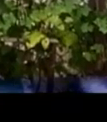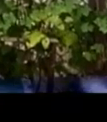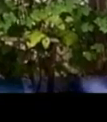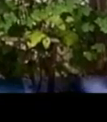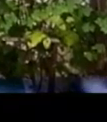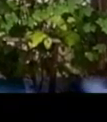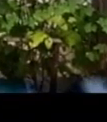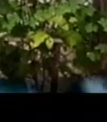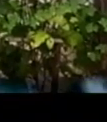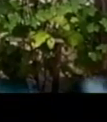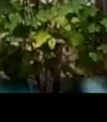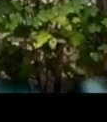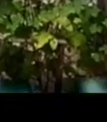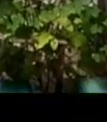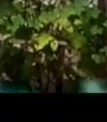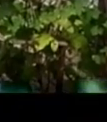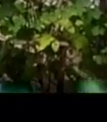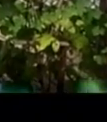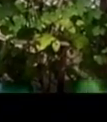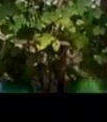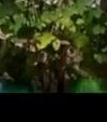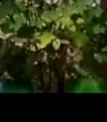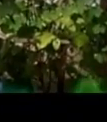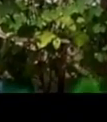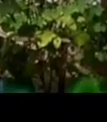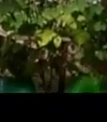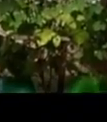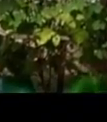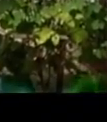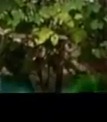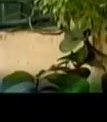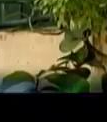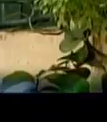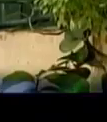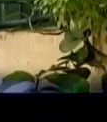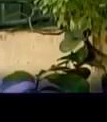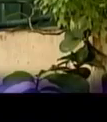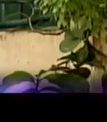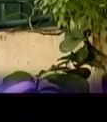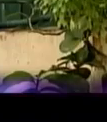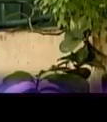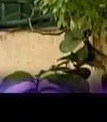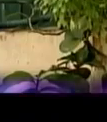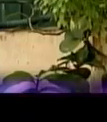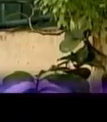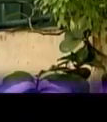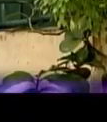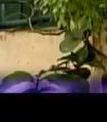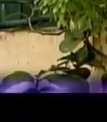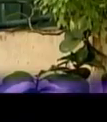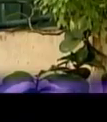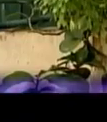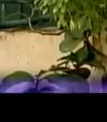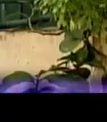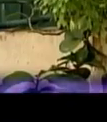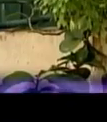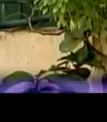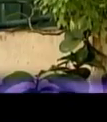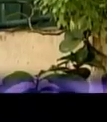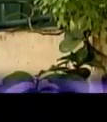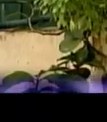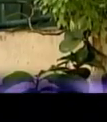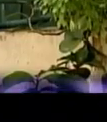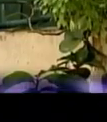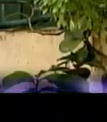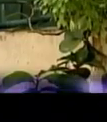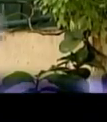provoca la caída de ramas, árboles, objetos y un poco más. ¿Cómo? ¿Cuándo? ¿Dónde? Que me puedo ir volando